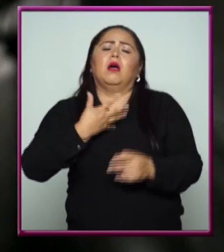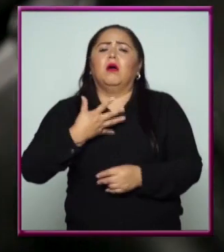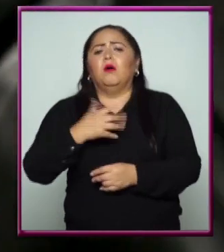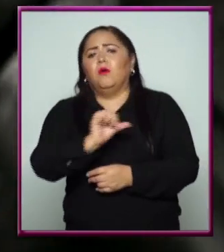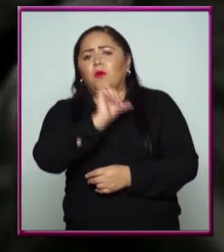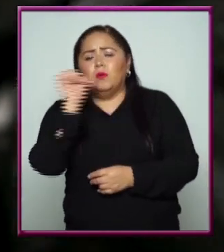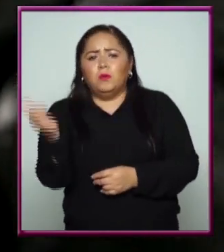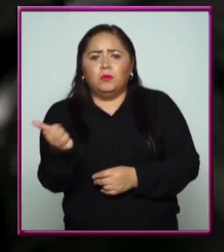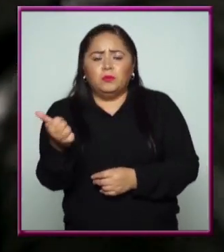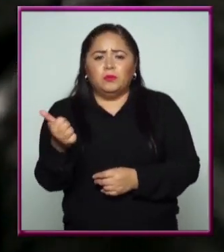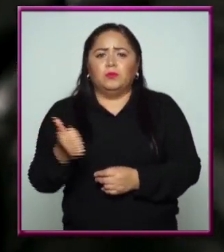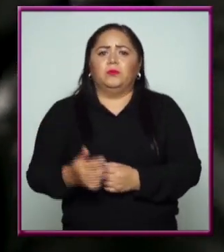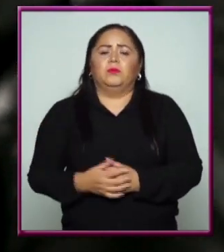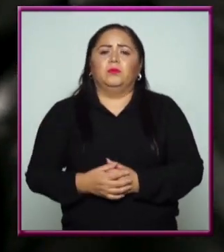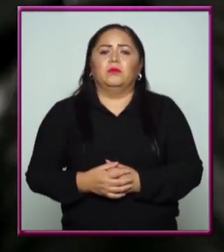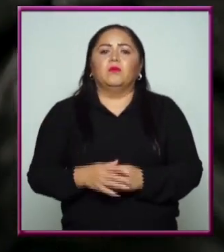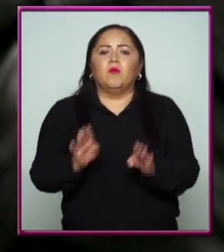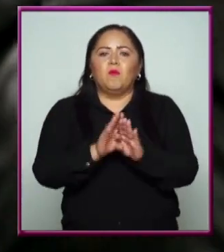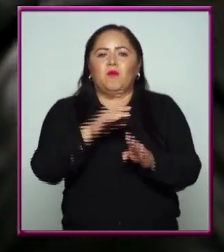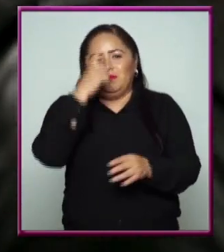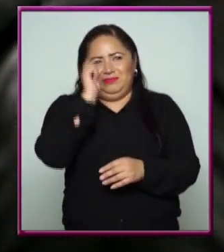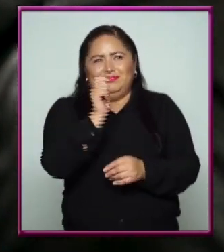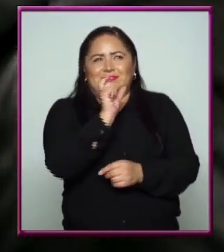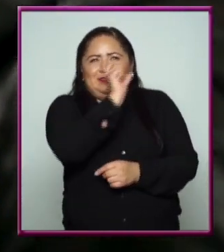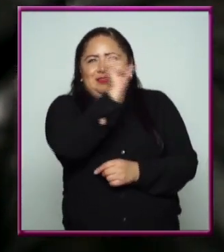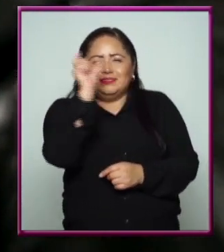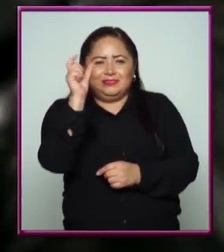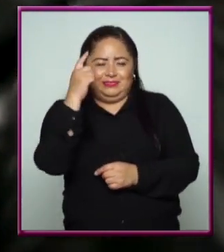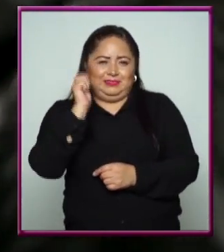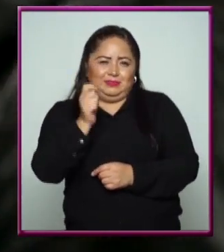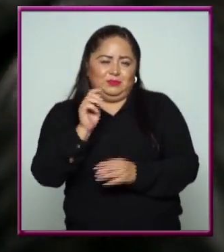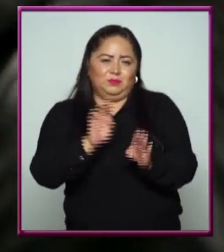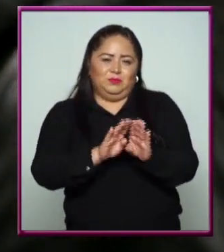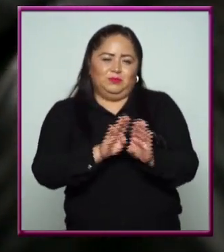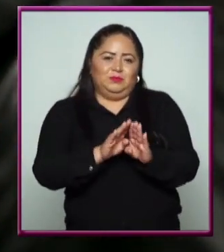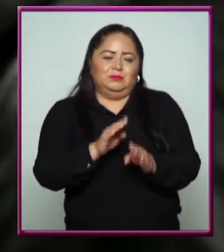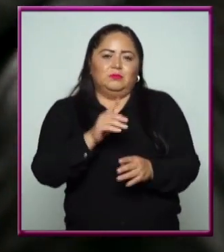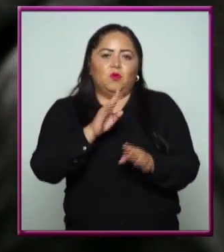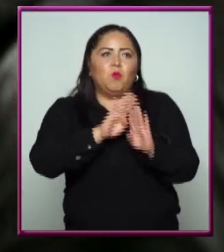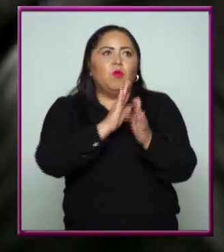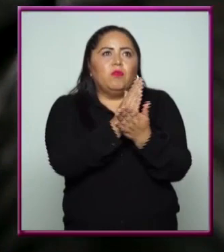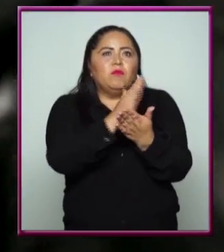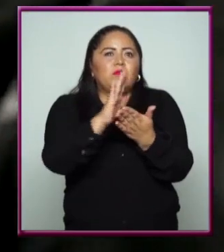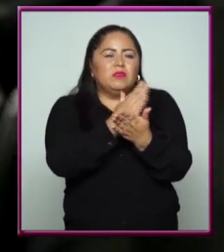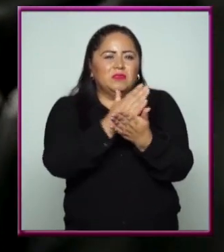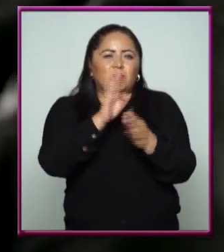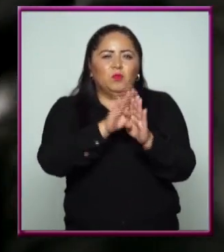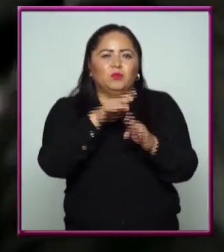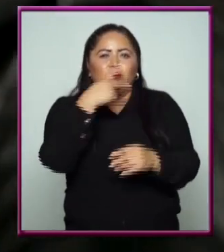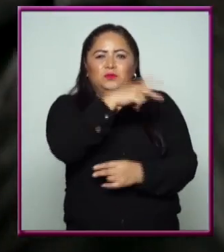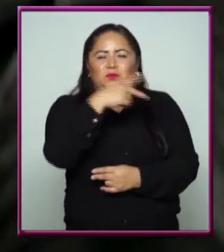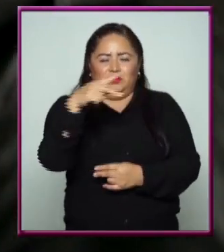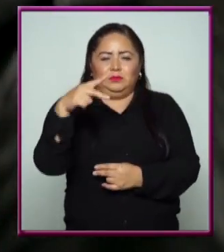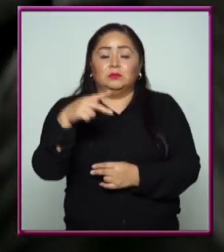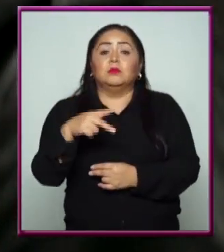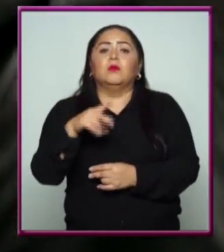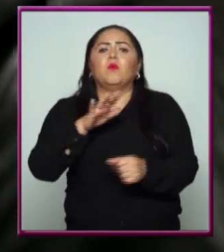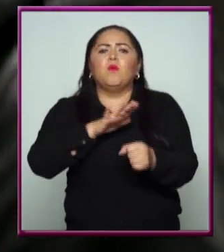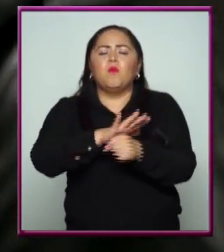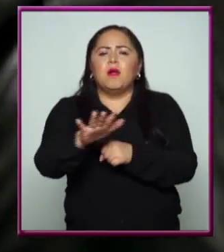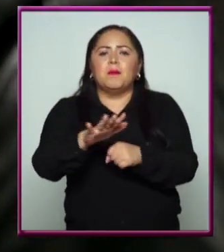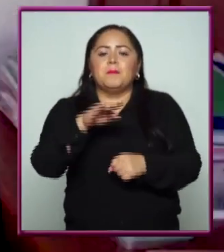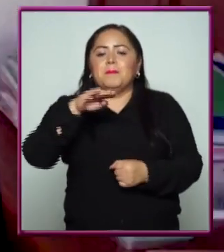manera de clasificarlas o de dividir sus propiedades es